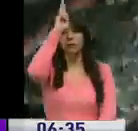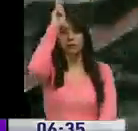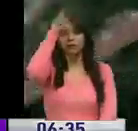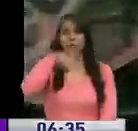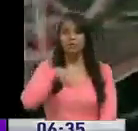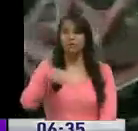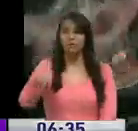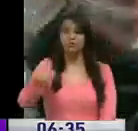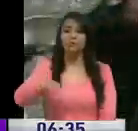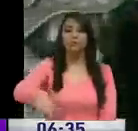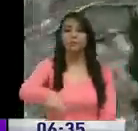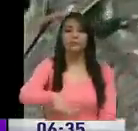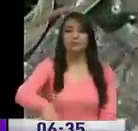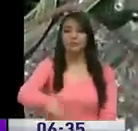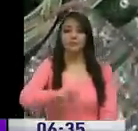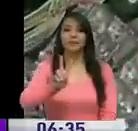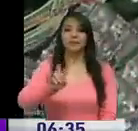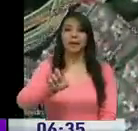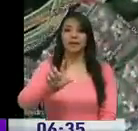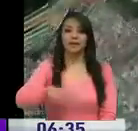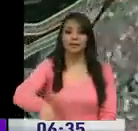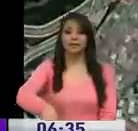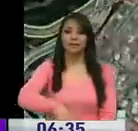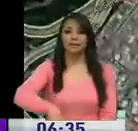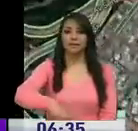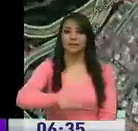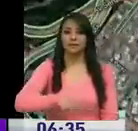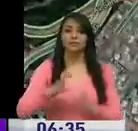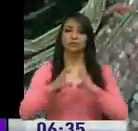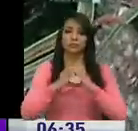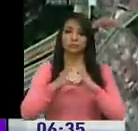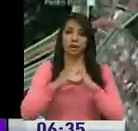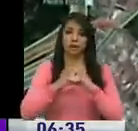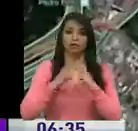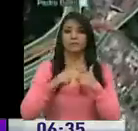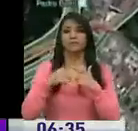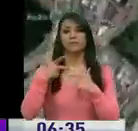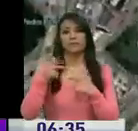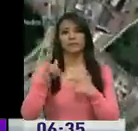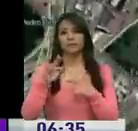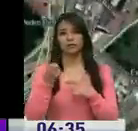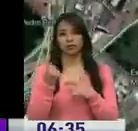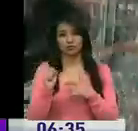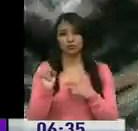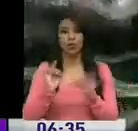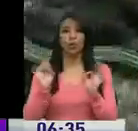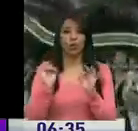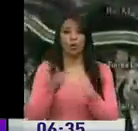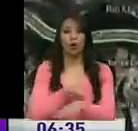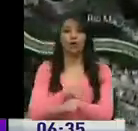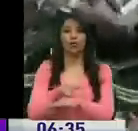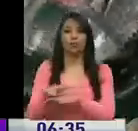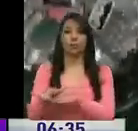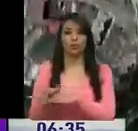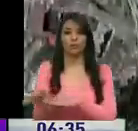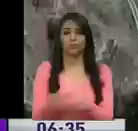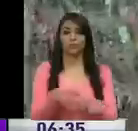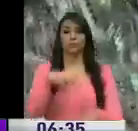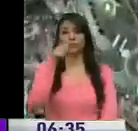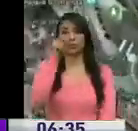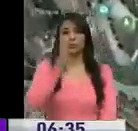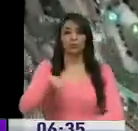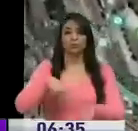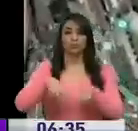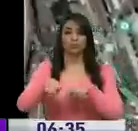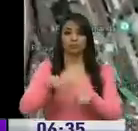hacia los valles tanto los chillos como el de tumbaco y también hacia el aeropuerto y vemos como del lado de norte a sur existe carga